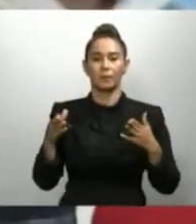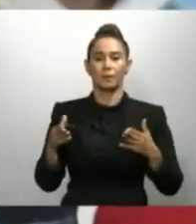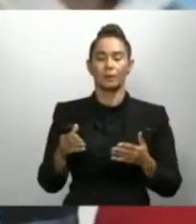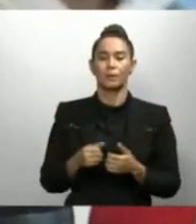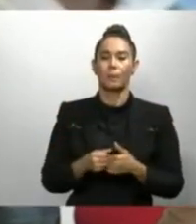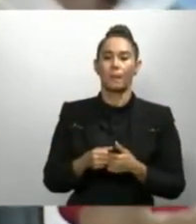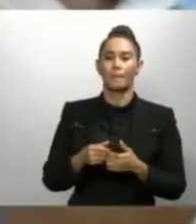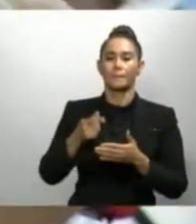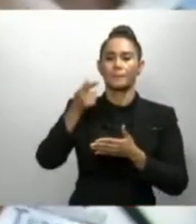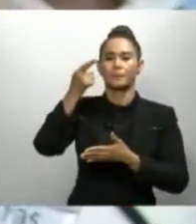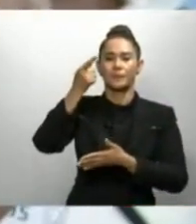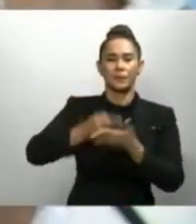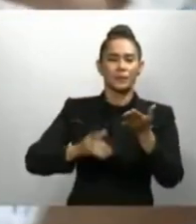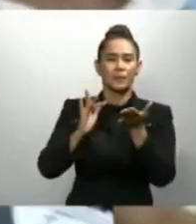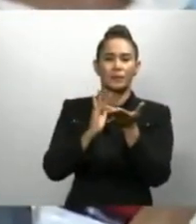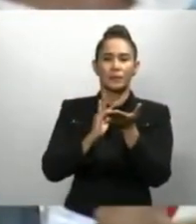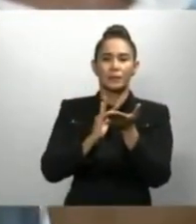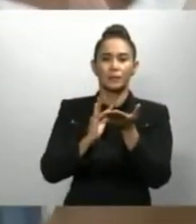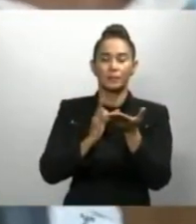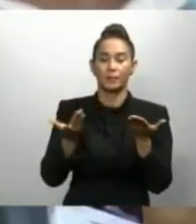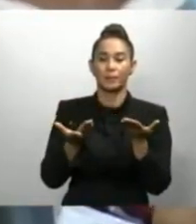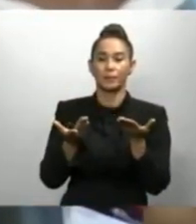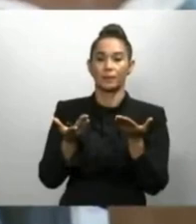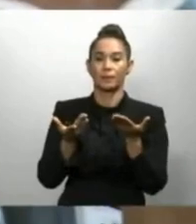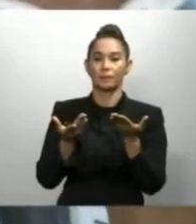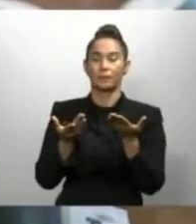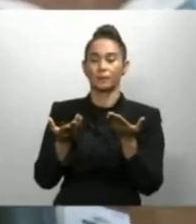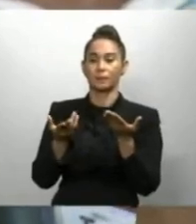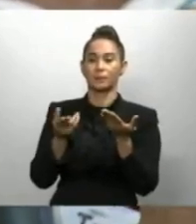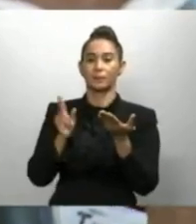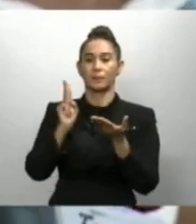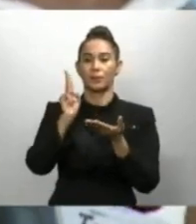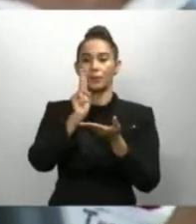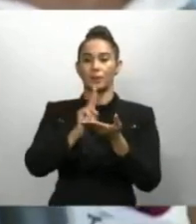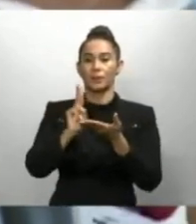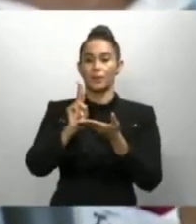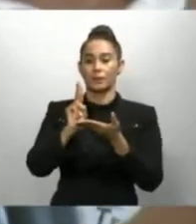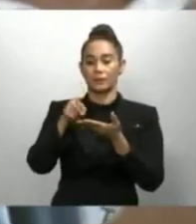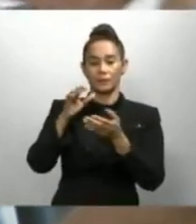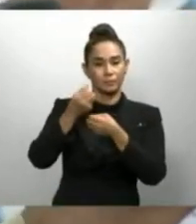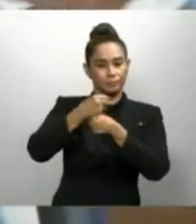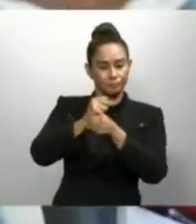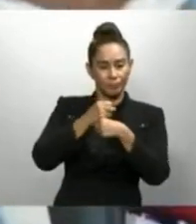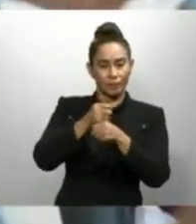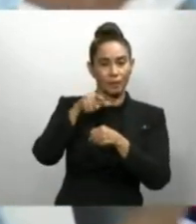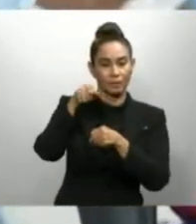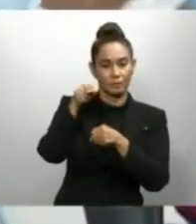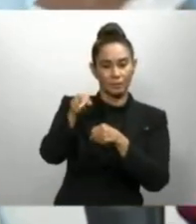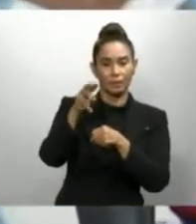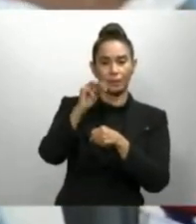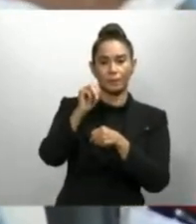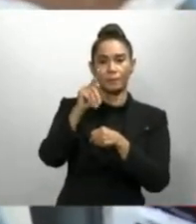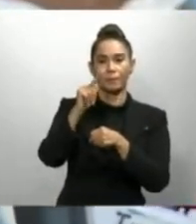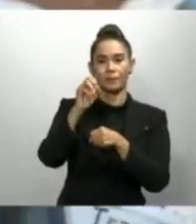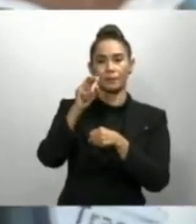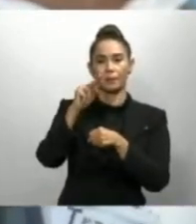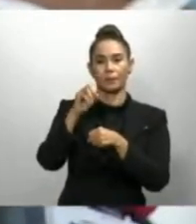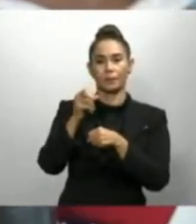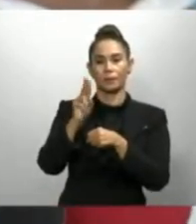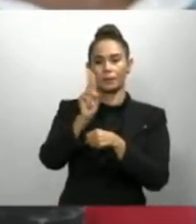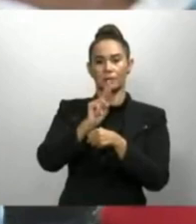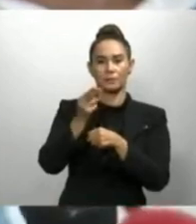¿qué medicamento es esencial para la salud que tiene que ver con esa sustancia que se está controlada en este momento?